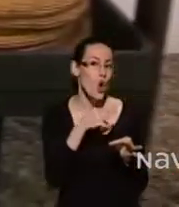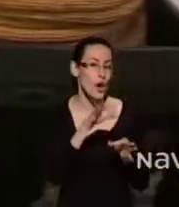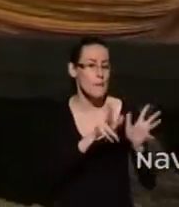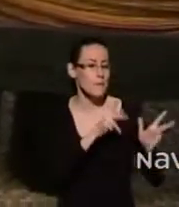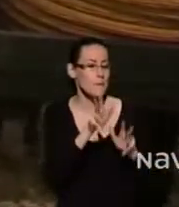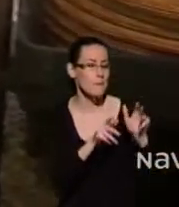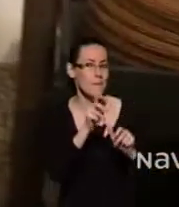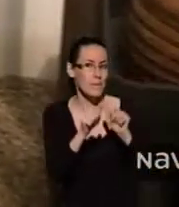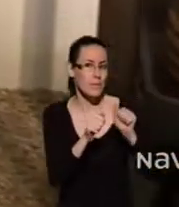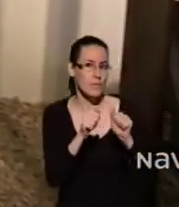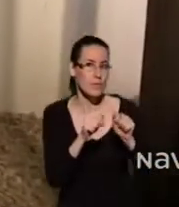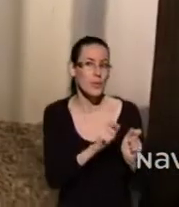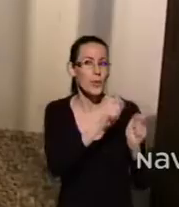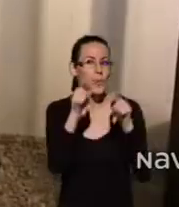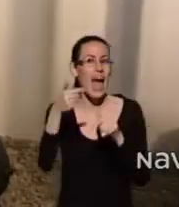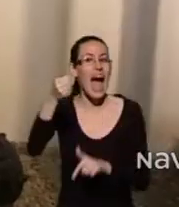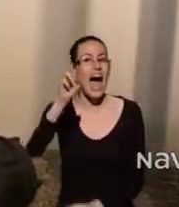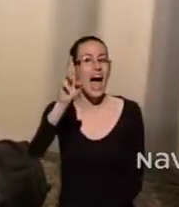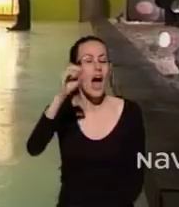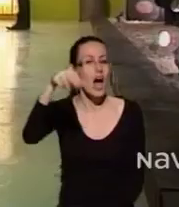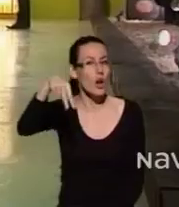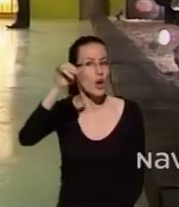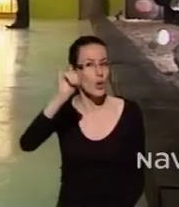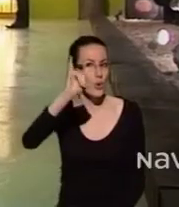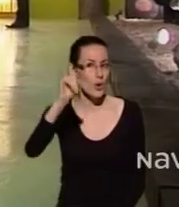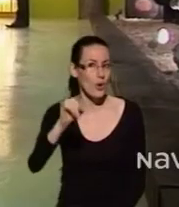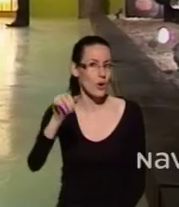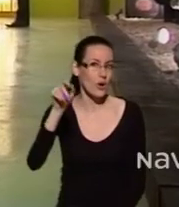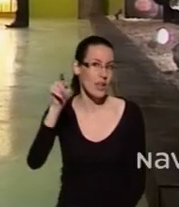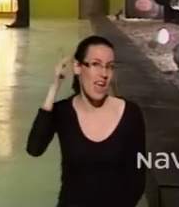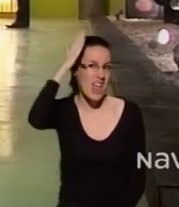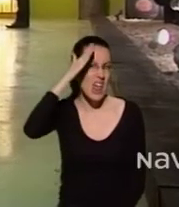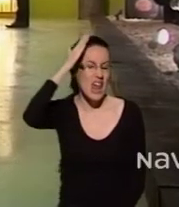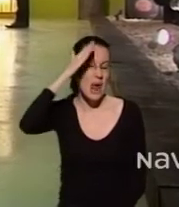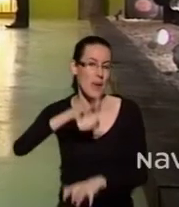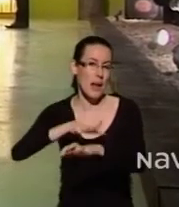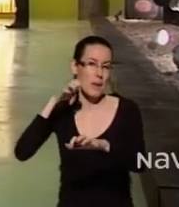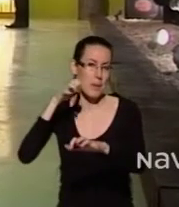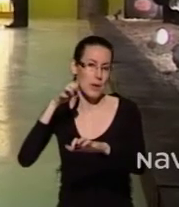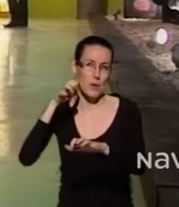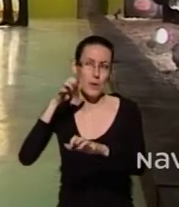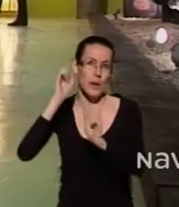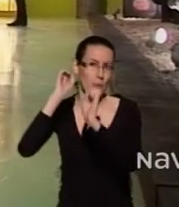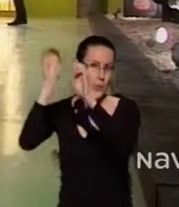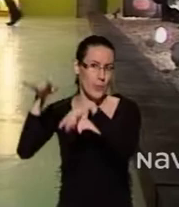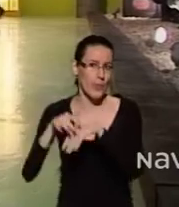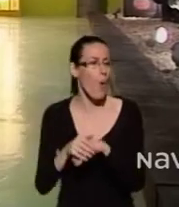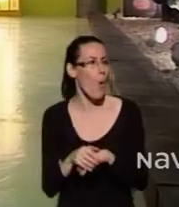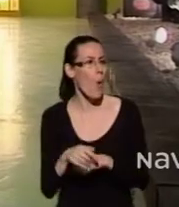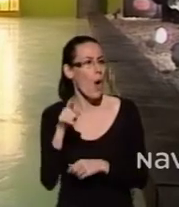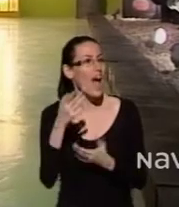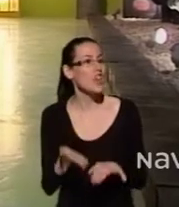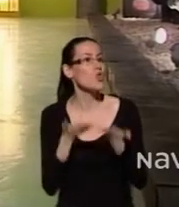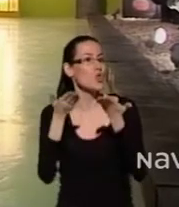al trujal de Arroniz, que es ahora donde se recoge gran parte de la oliva de Navarra. ¡Ahí va! Si ahí está el horno de Joaquín, bueno,